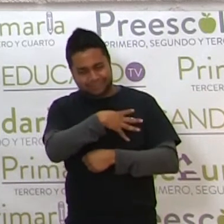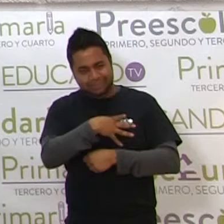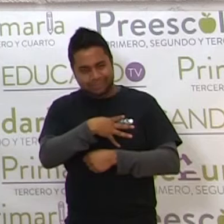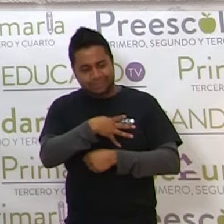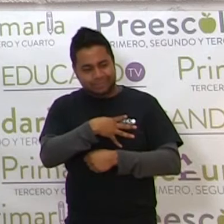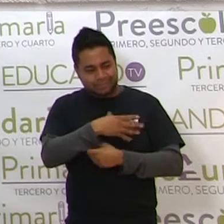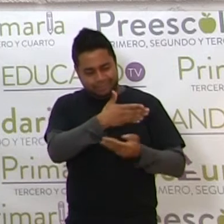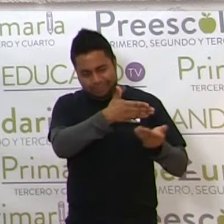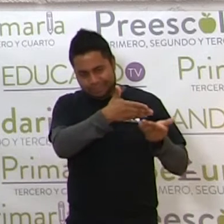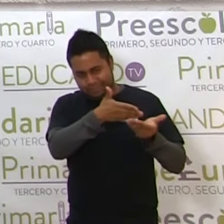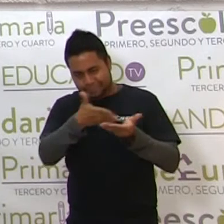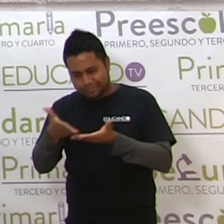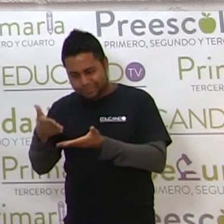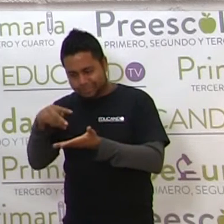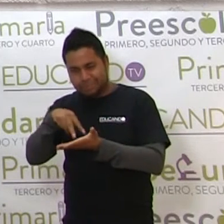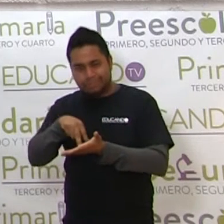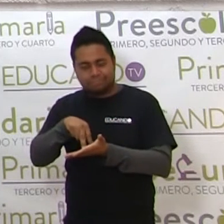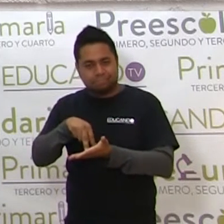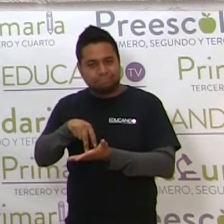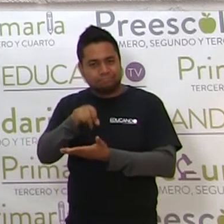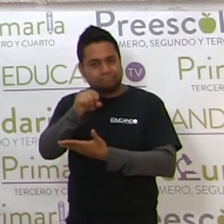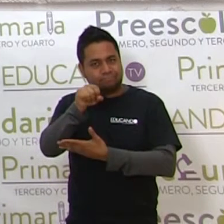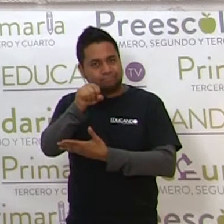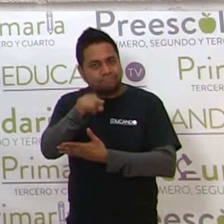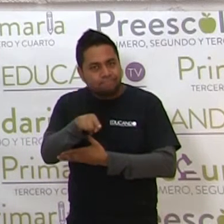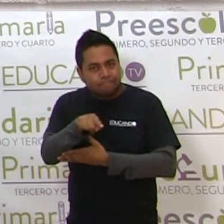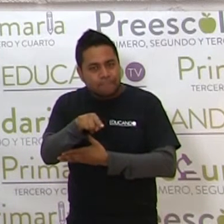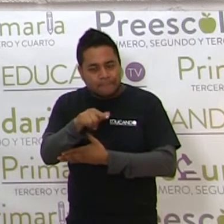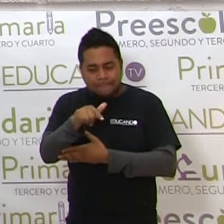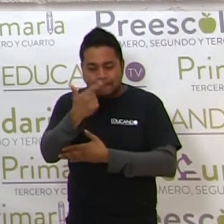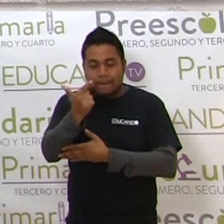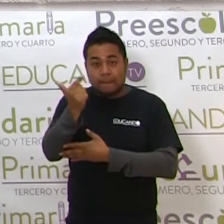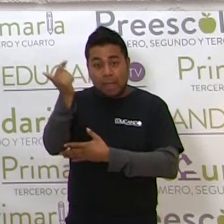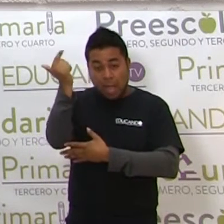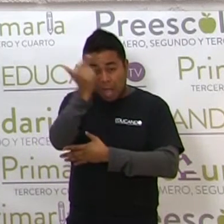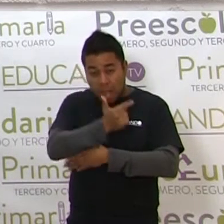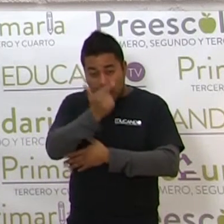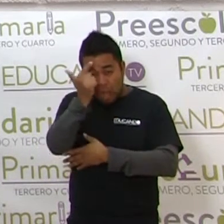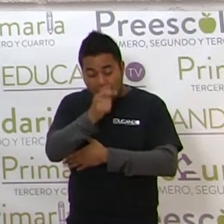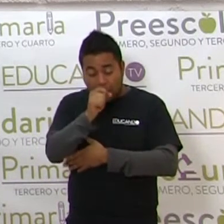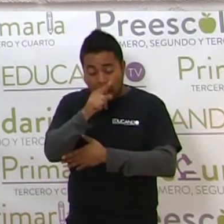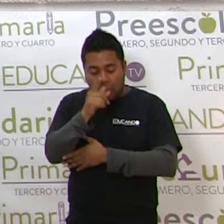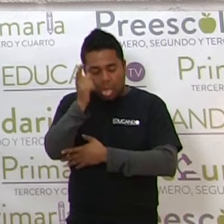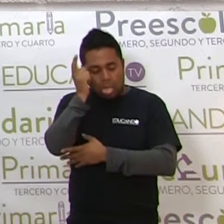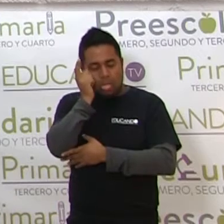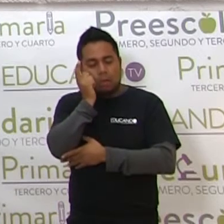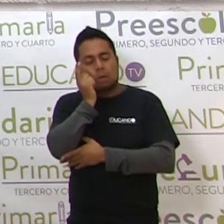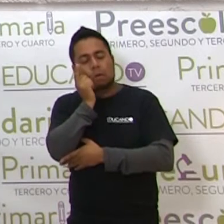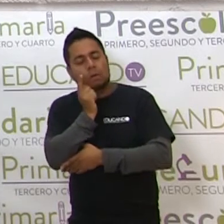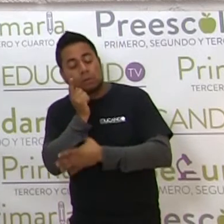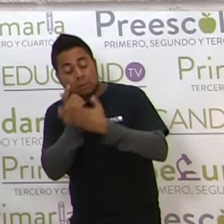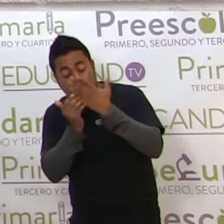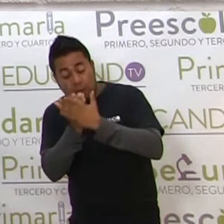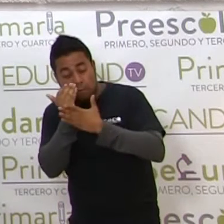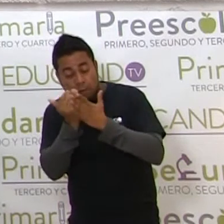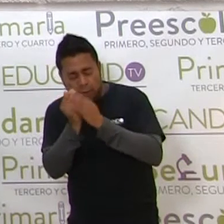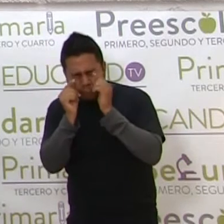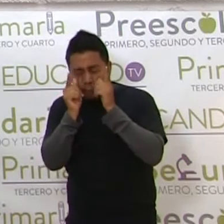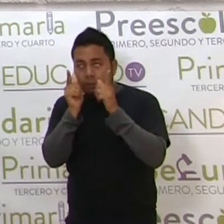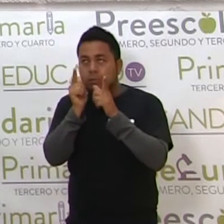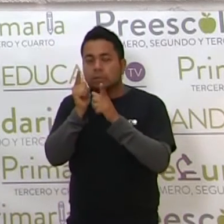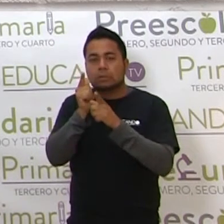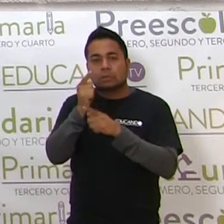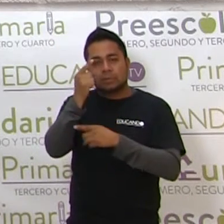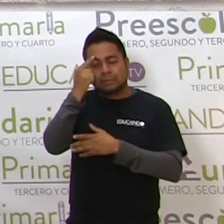pero le pasó otro tanto al dar las 12 de la noche se quedó dormido y a la mañana siguiente